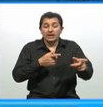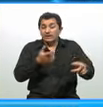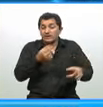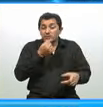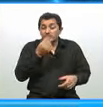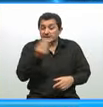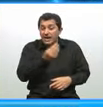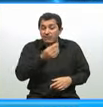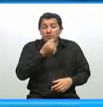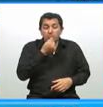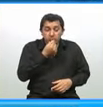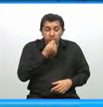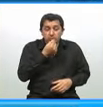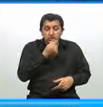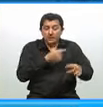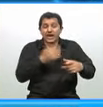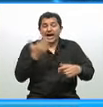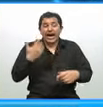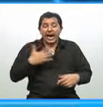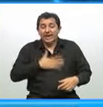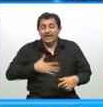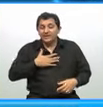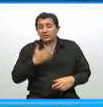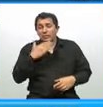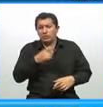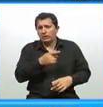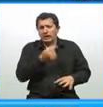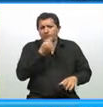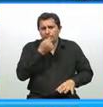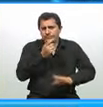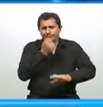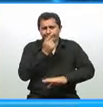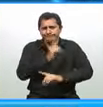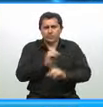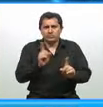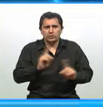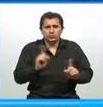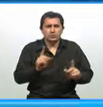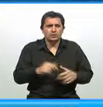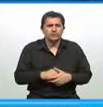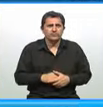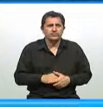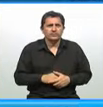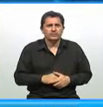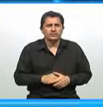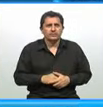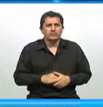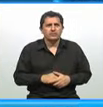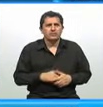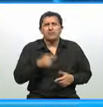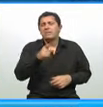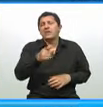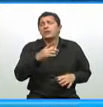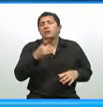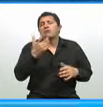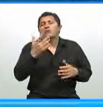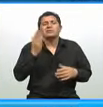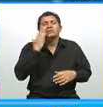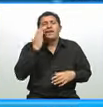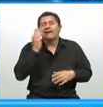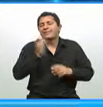sábado de Argentinos Boca no me gustó, eso desde ya. Sí, Álvarez. Pero me parece que tiene que ver con una mala tarde que tuvo el árbitro.